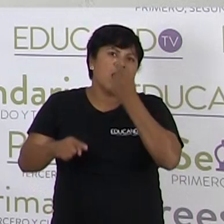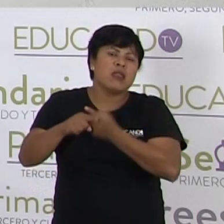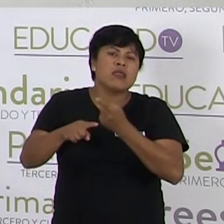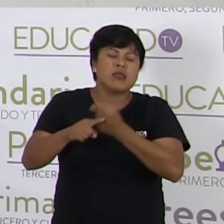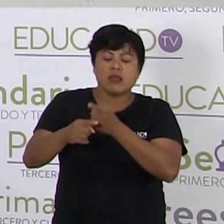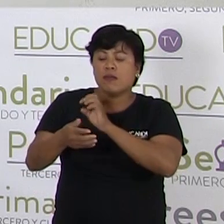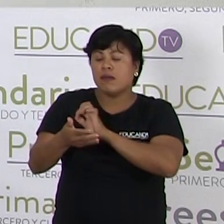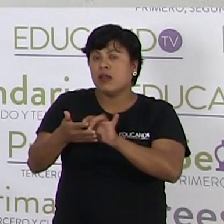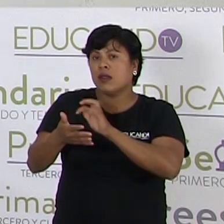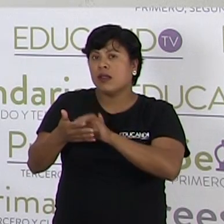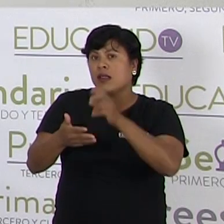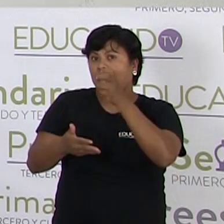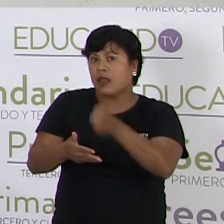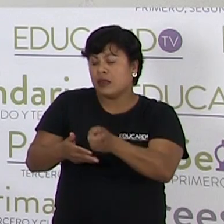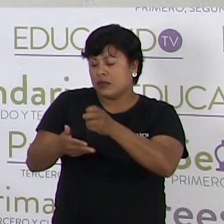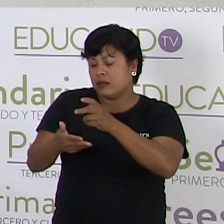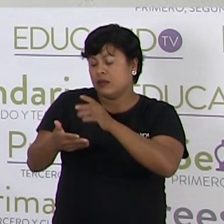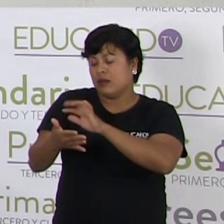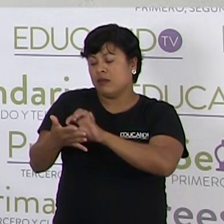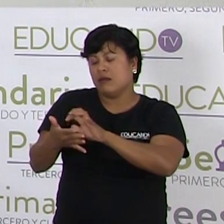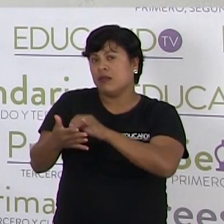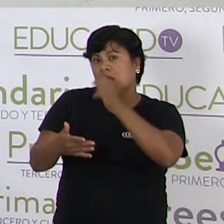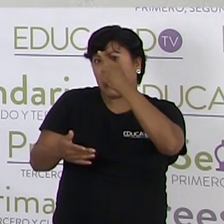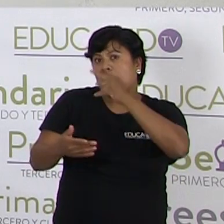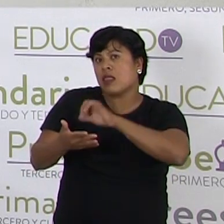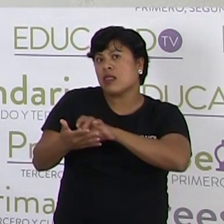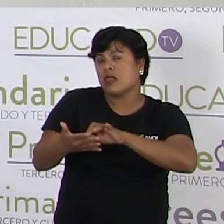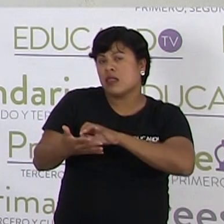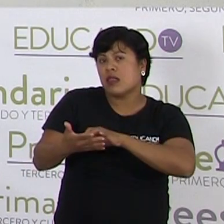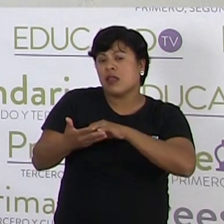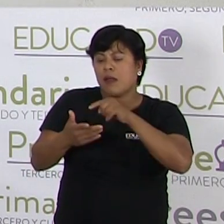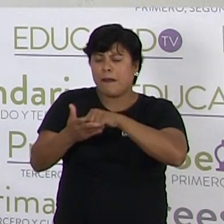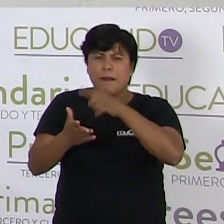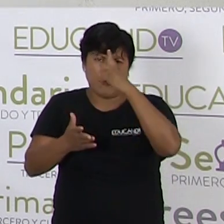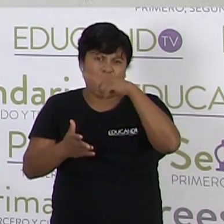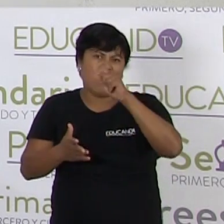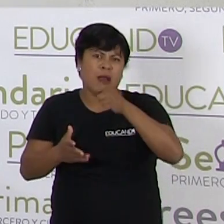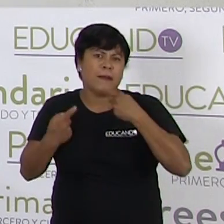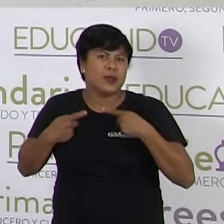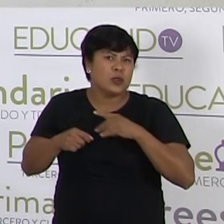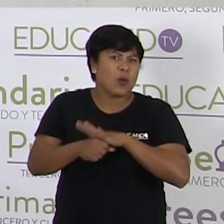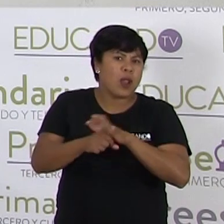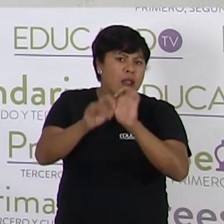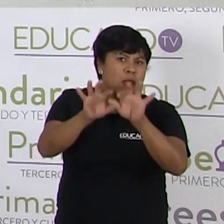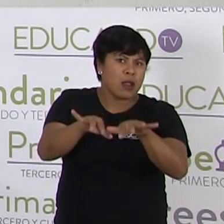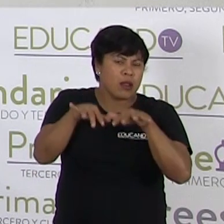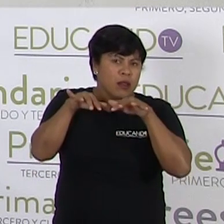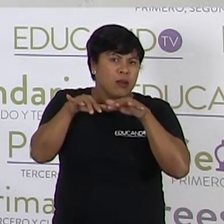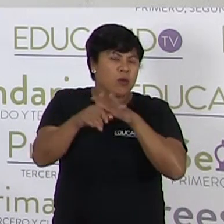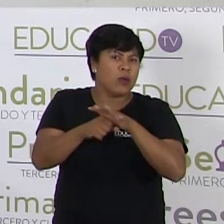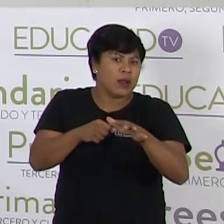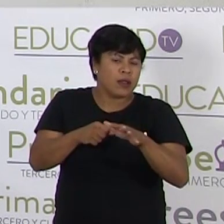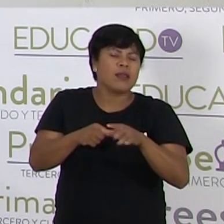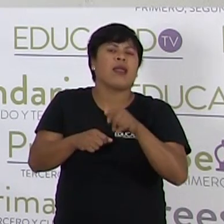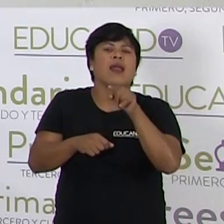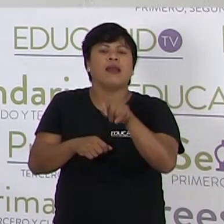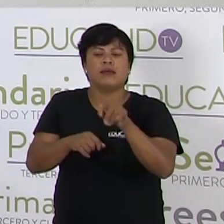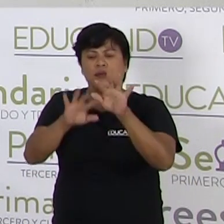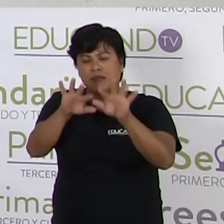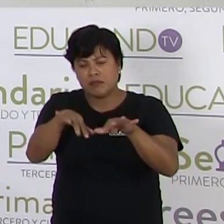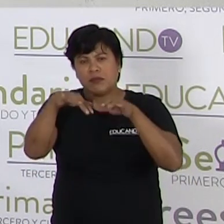leer este texto? ¿A quién va dirigido? Va dirigido a